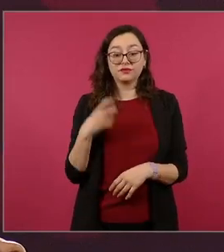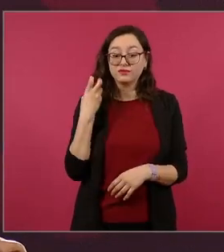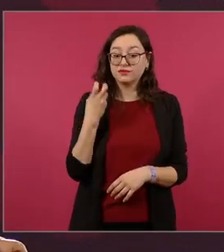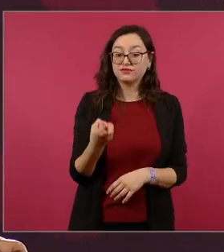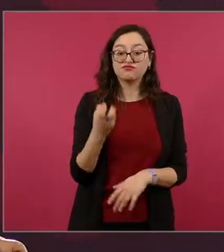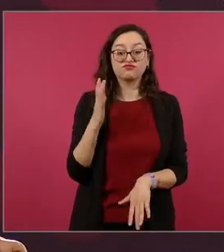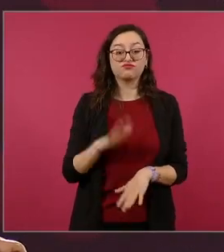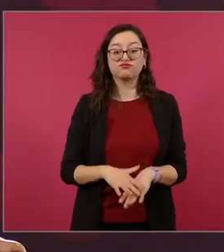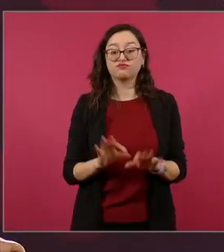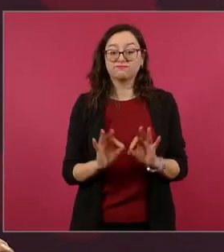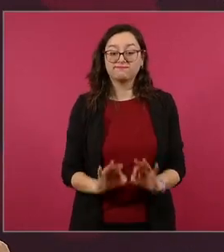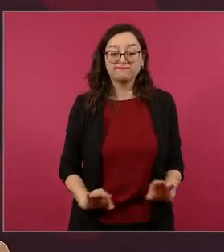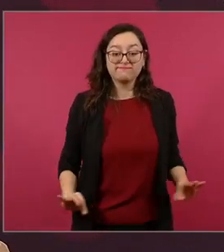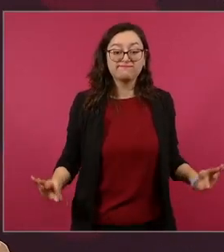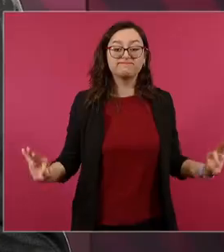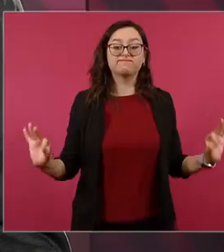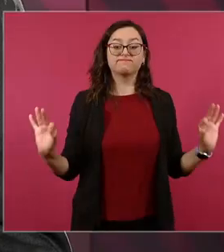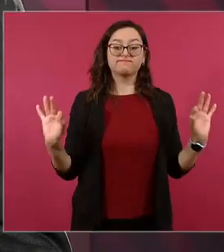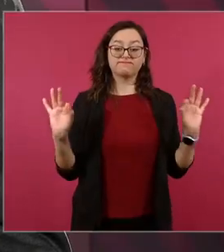importantísimo.